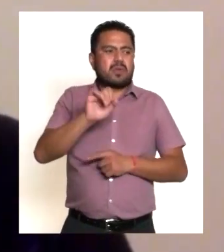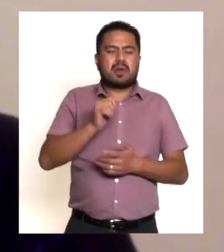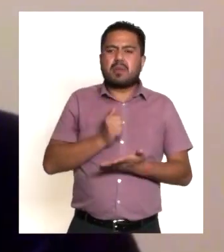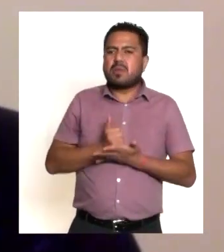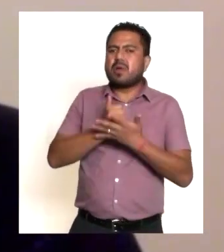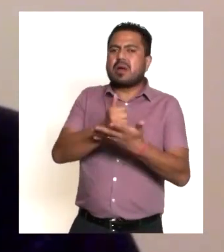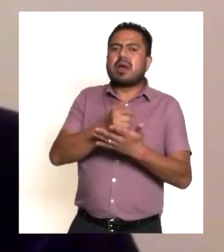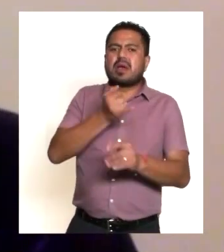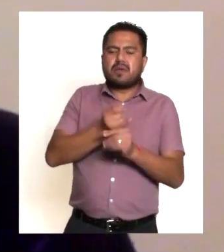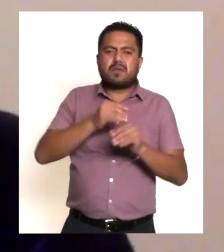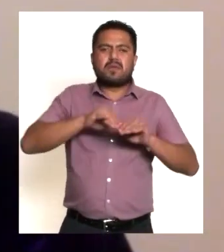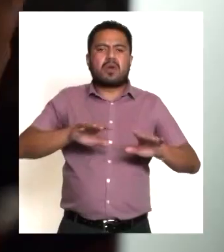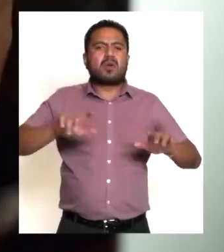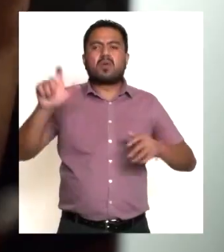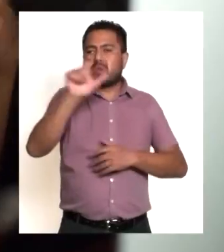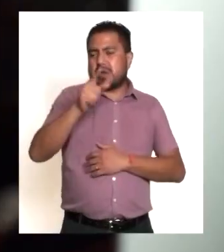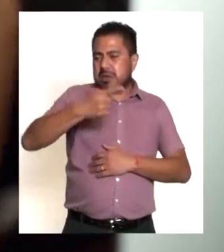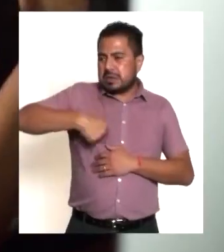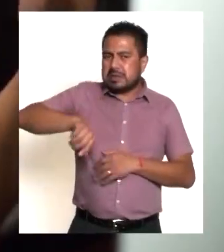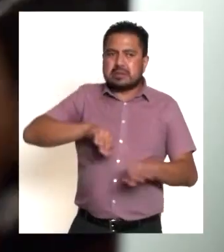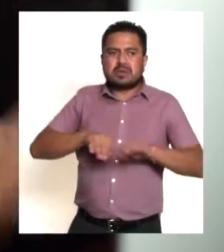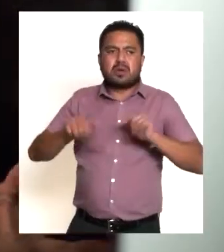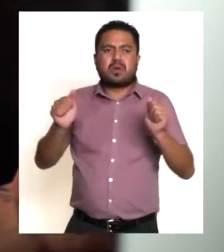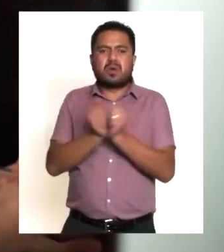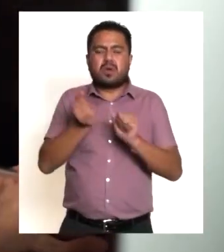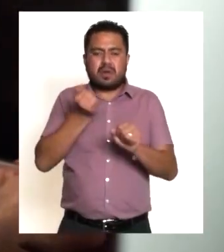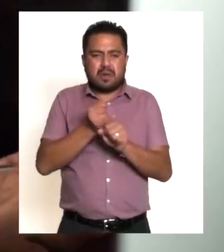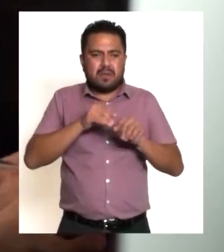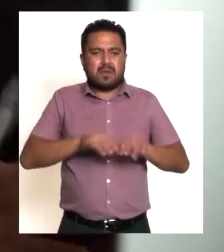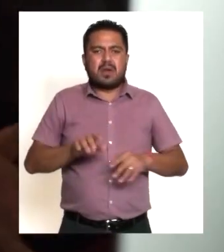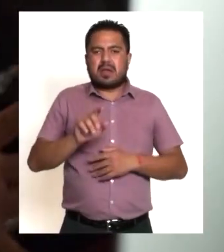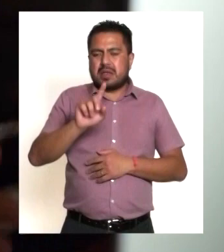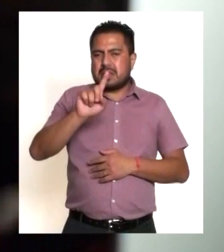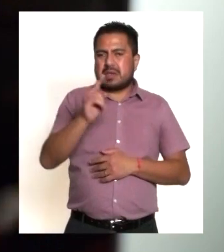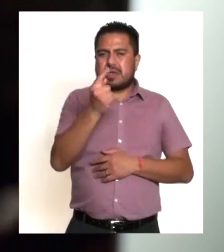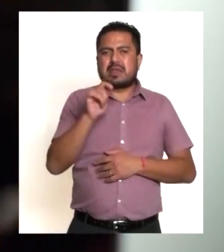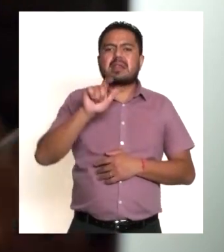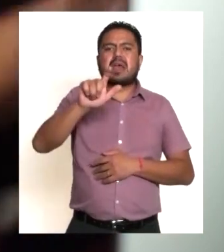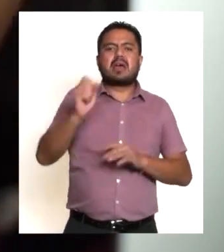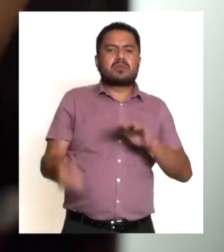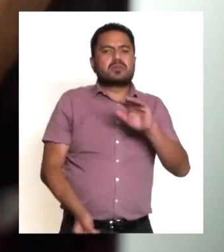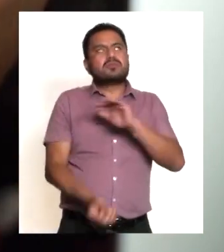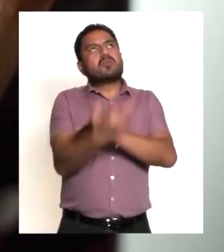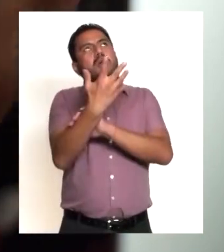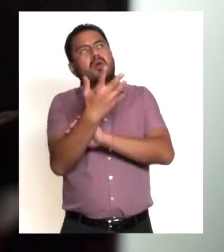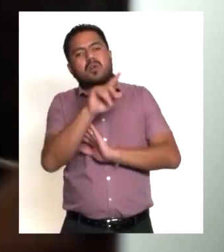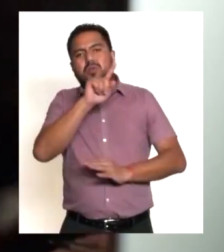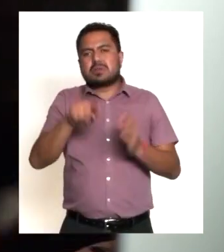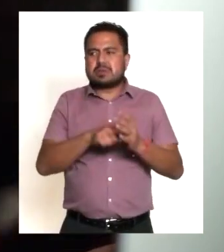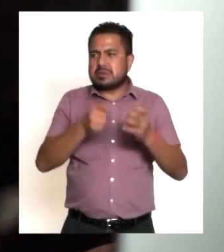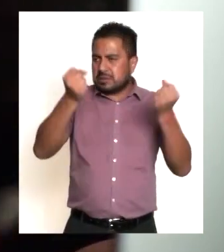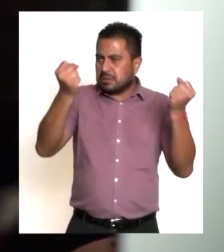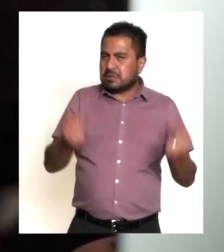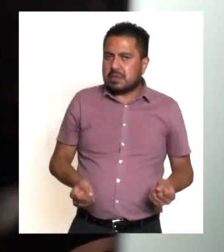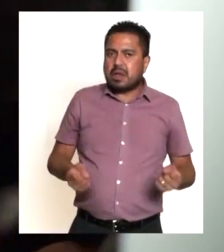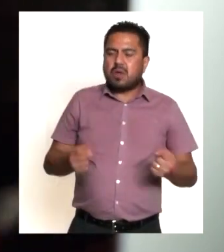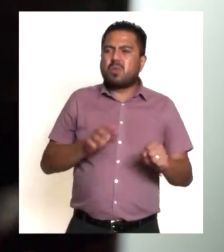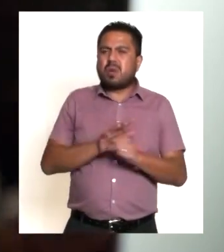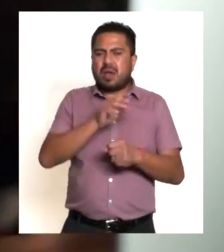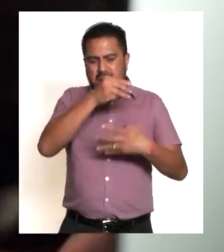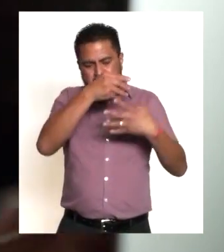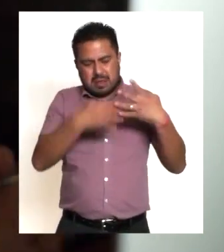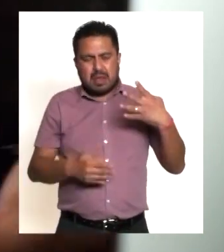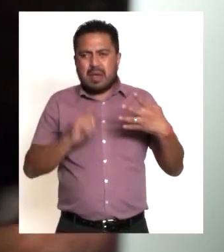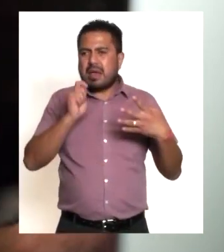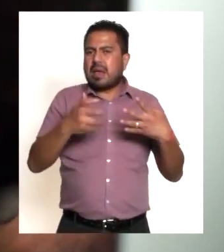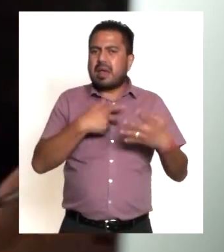te ayude a recuperar tu información. Y cuando nosotros trabajamos con información digital, subimos esta información a sitios seguros, ¿no?